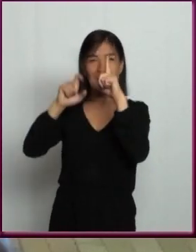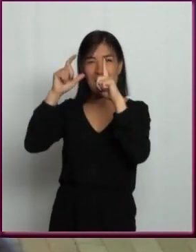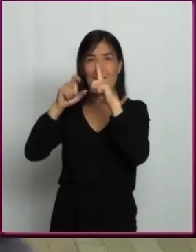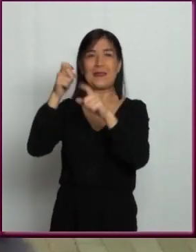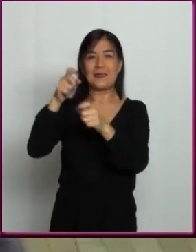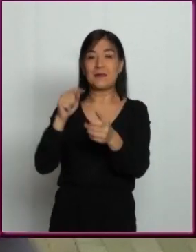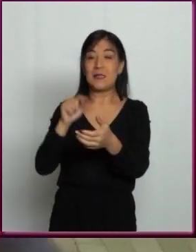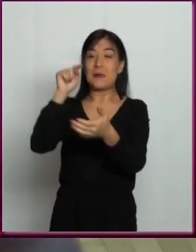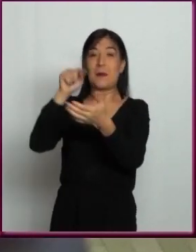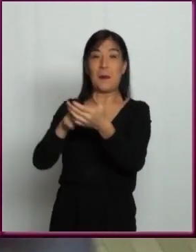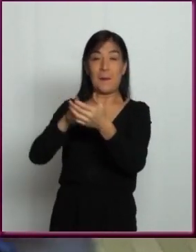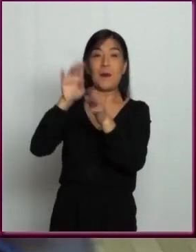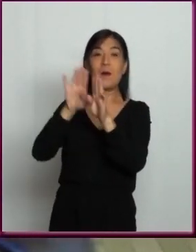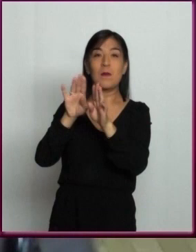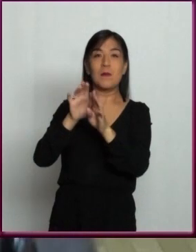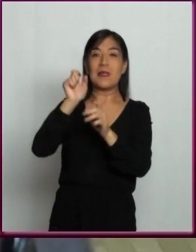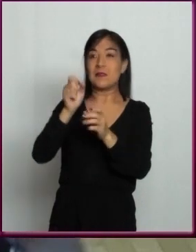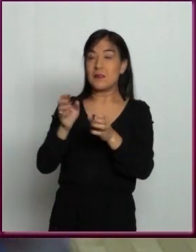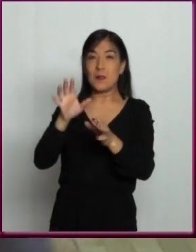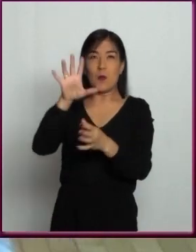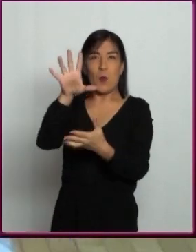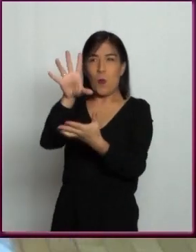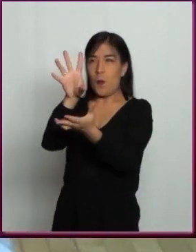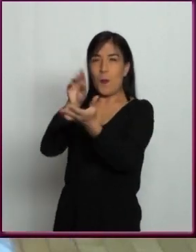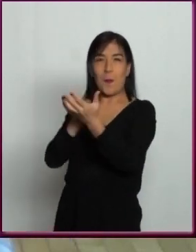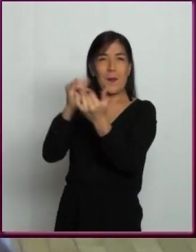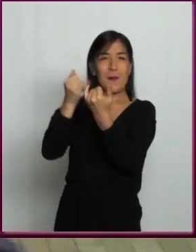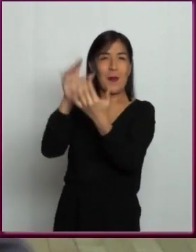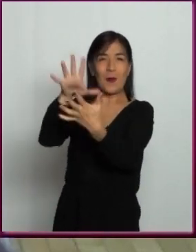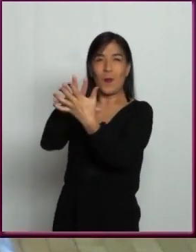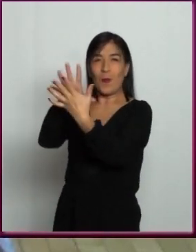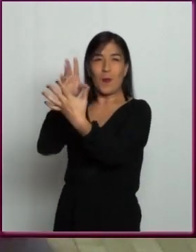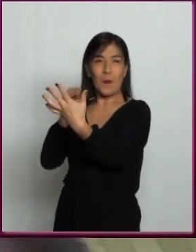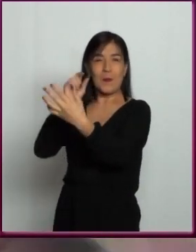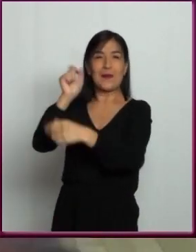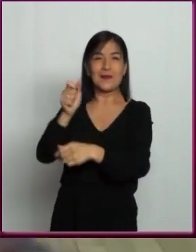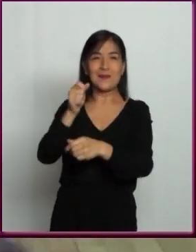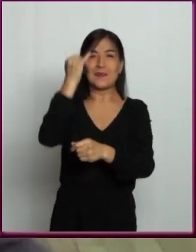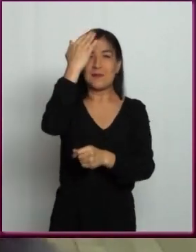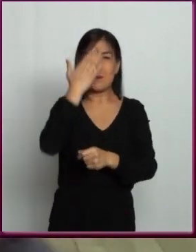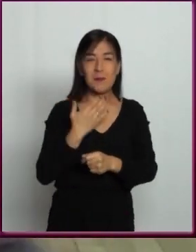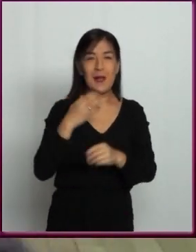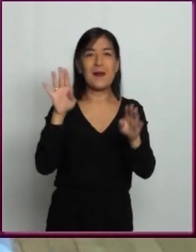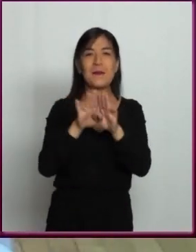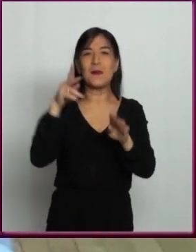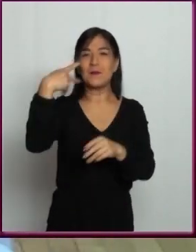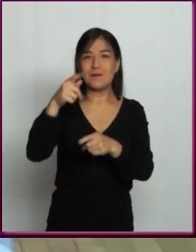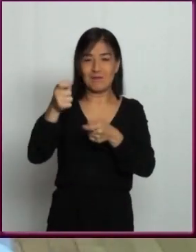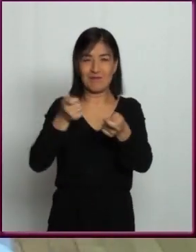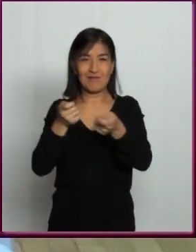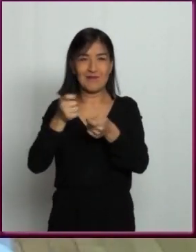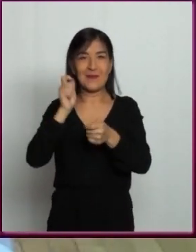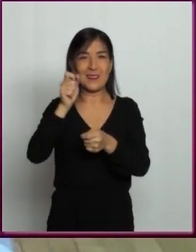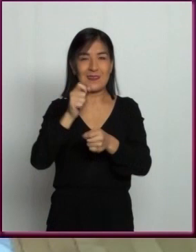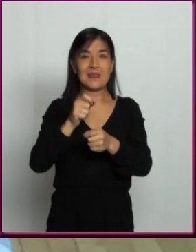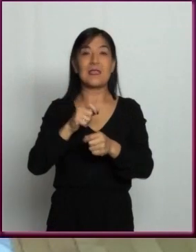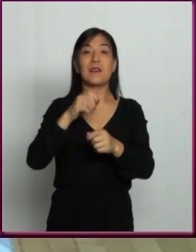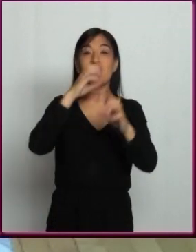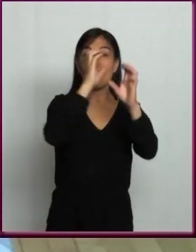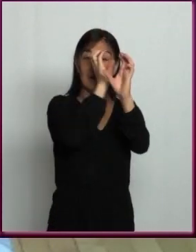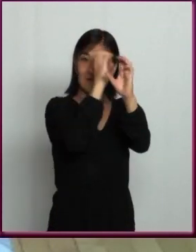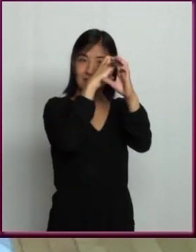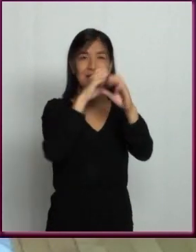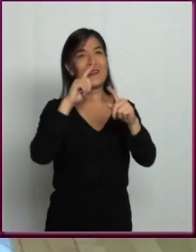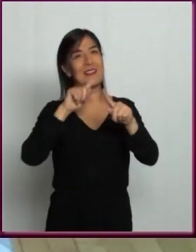está recolectando una copia fiel de la imagen en el sensor. En las cámaras viejas era un rollo fotográfico, en las cámaras nuevas es